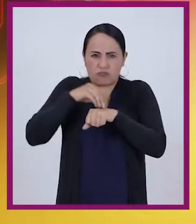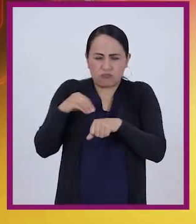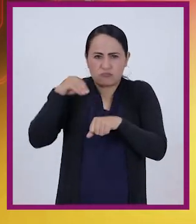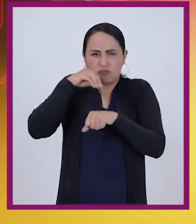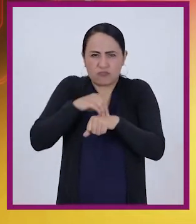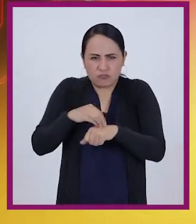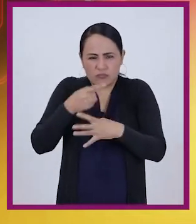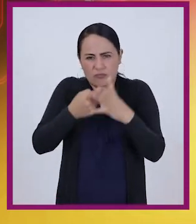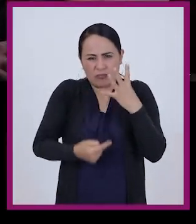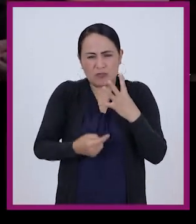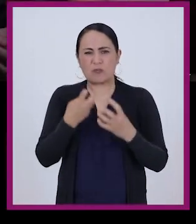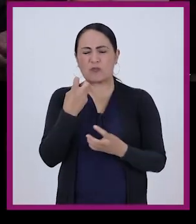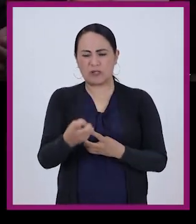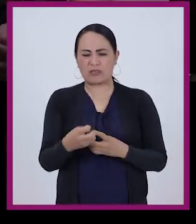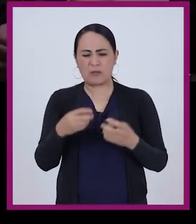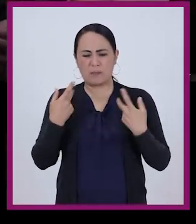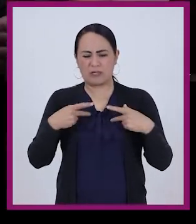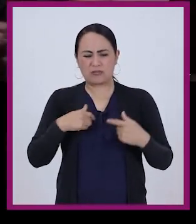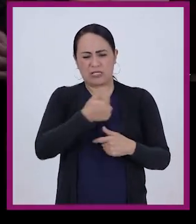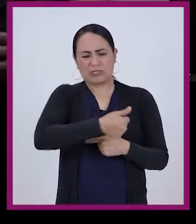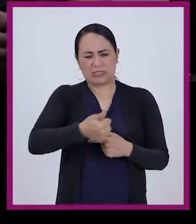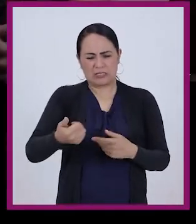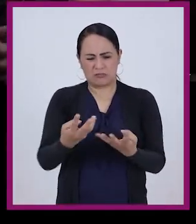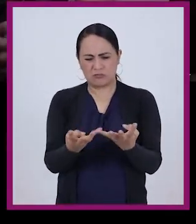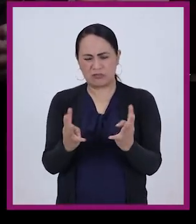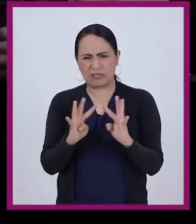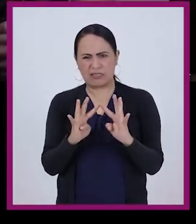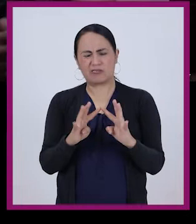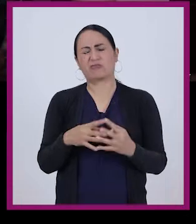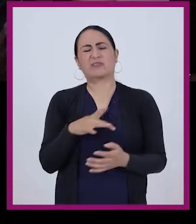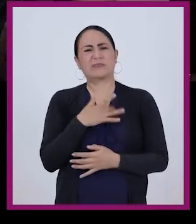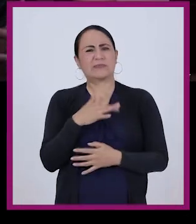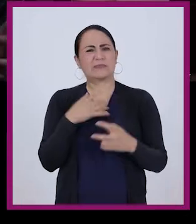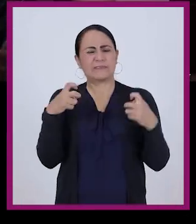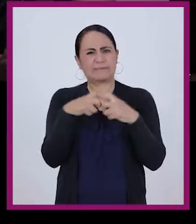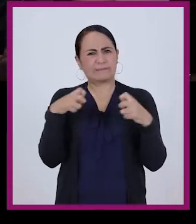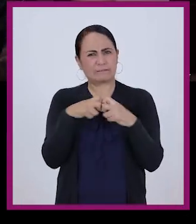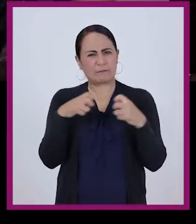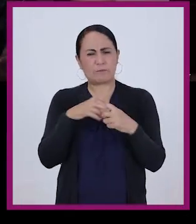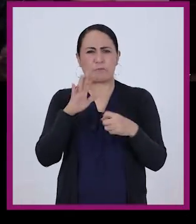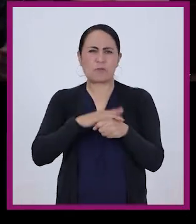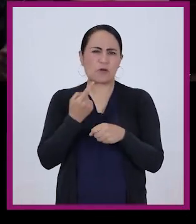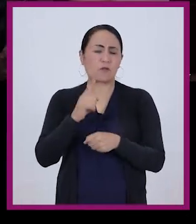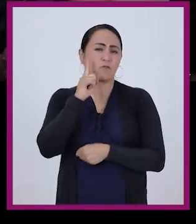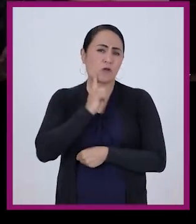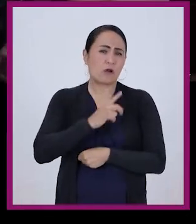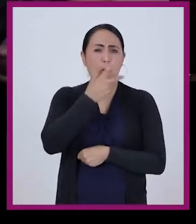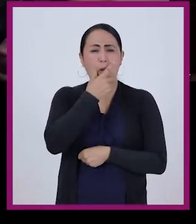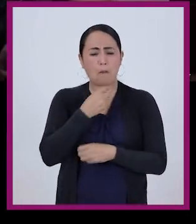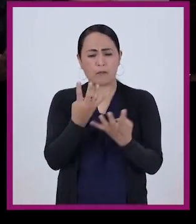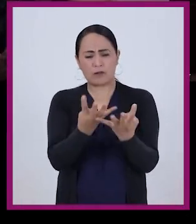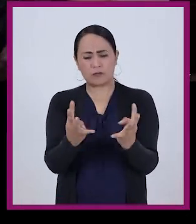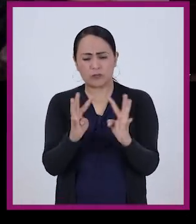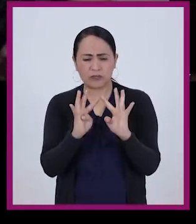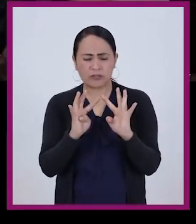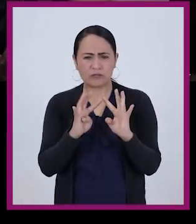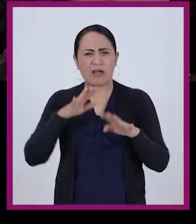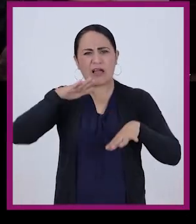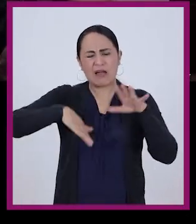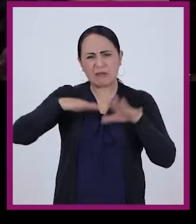y aprender otras. Por eso genera cierto estrés en sus integrantes, ya que además las y los